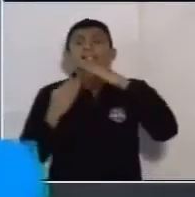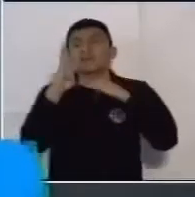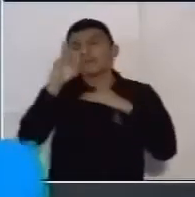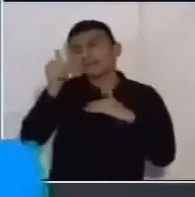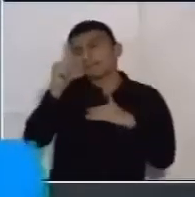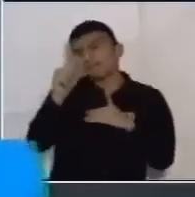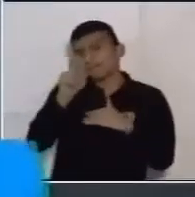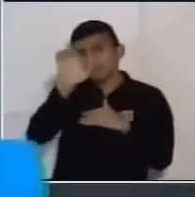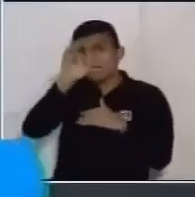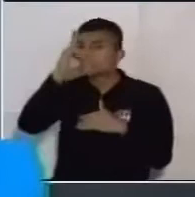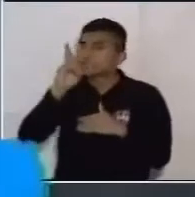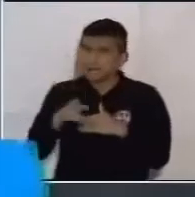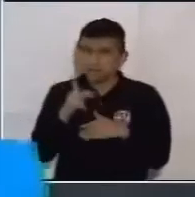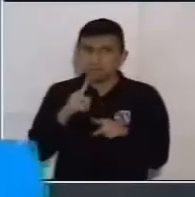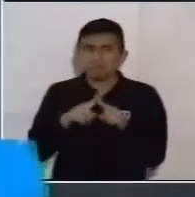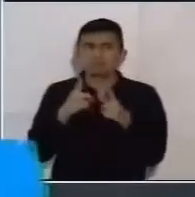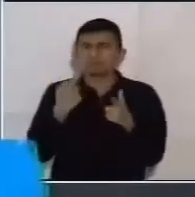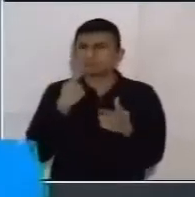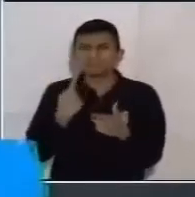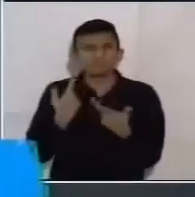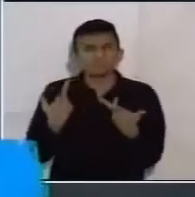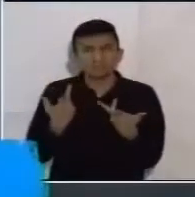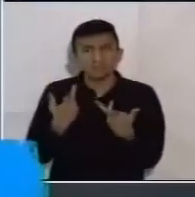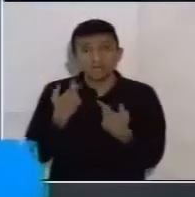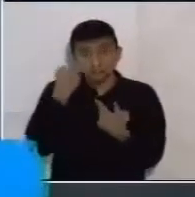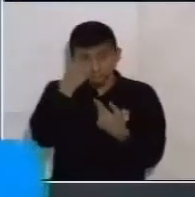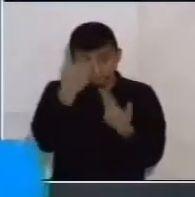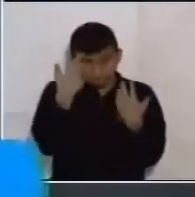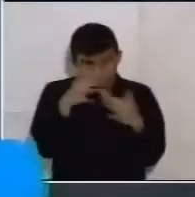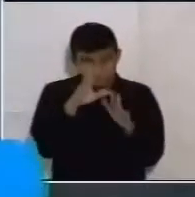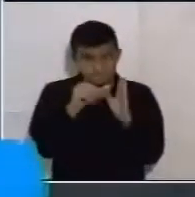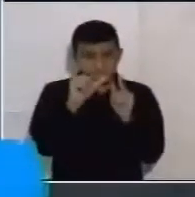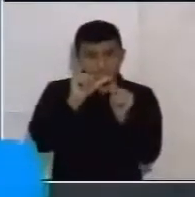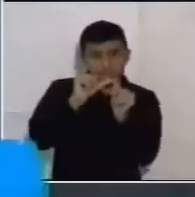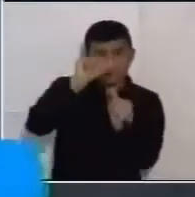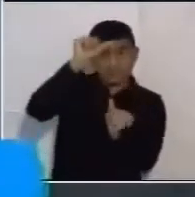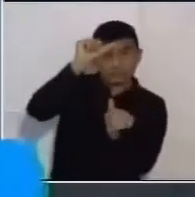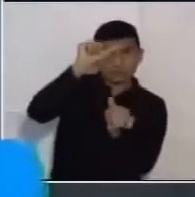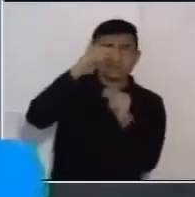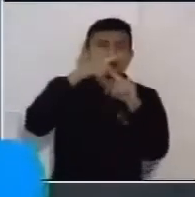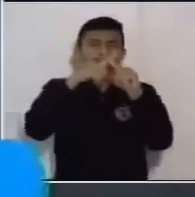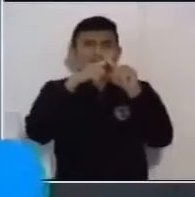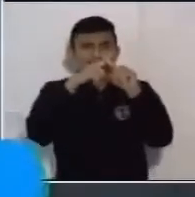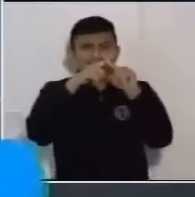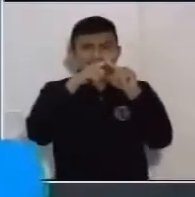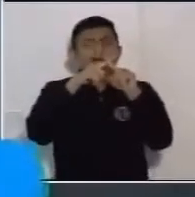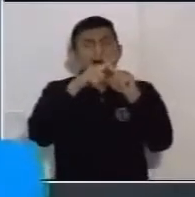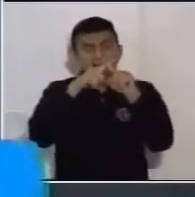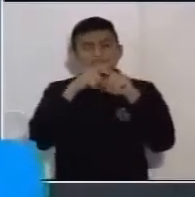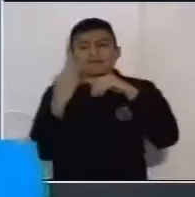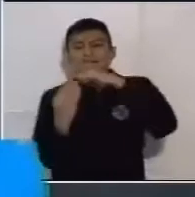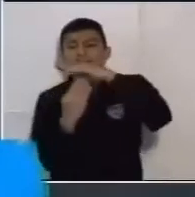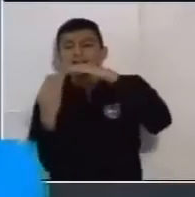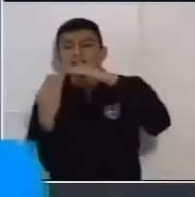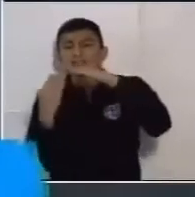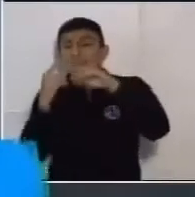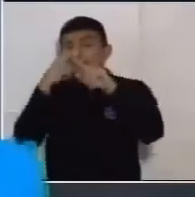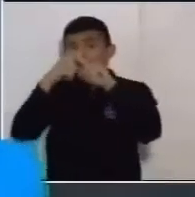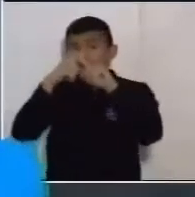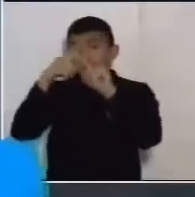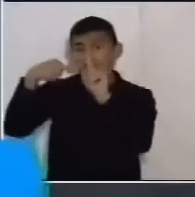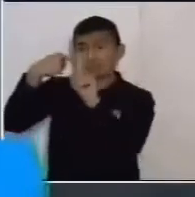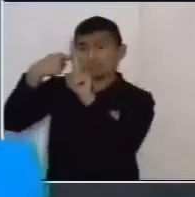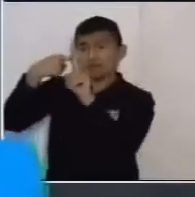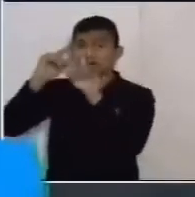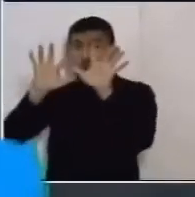¿Pero qué me está diciendo ahí? Que si la altura mide X, la base va a medir x más